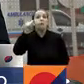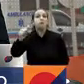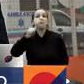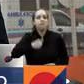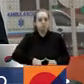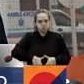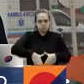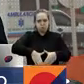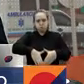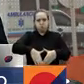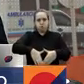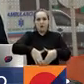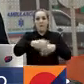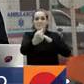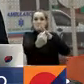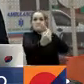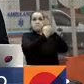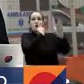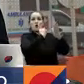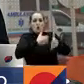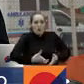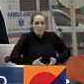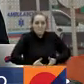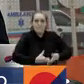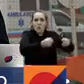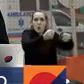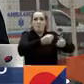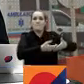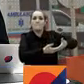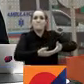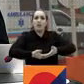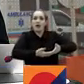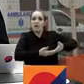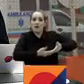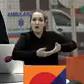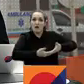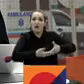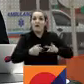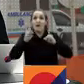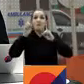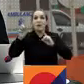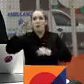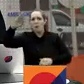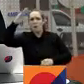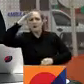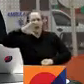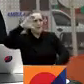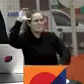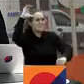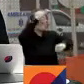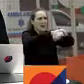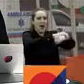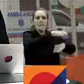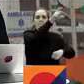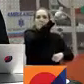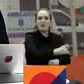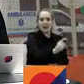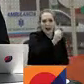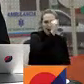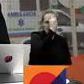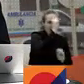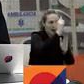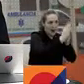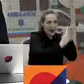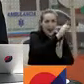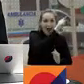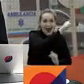embarazada fue asesinada para robarle a su bebé. La oportuna acción de las autoridades permitió capturar a una de las responsables del crimen y